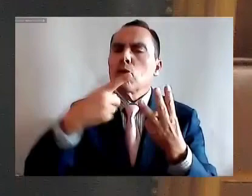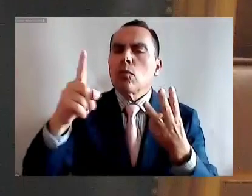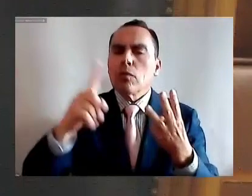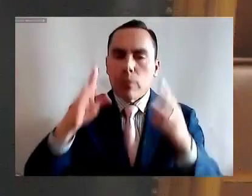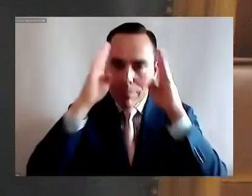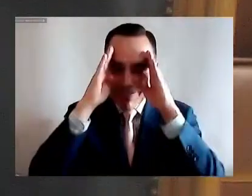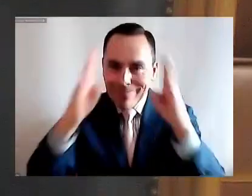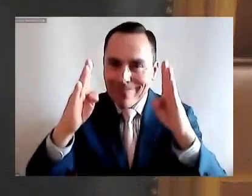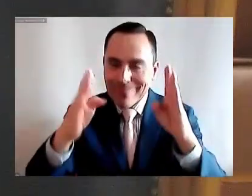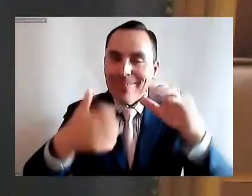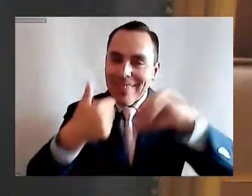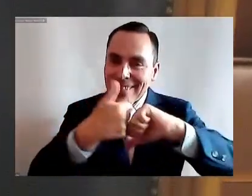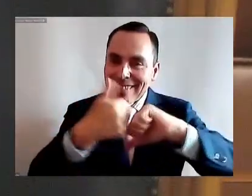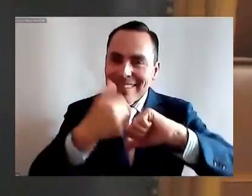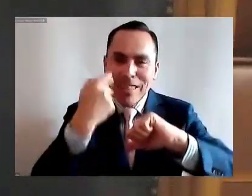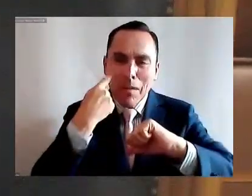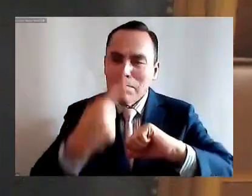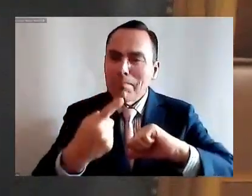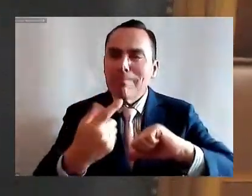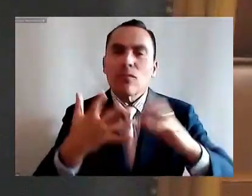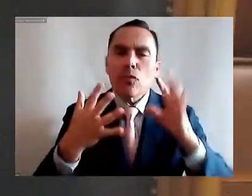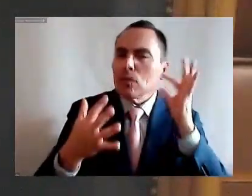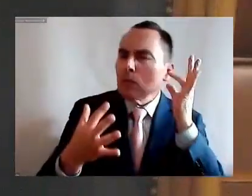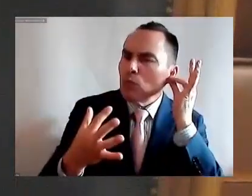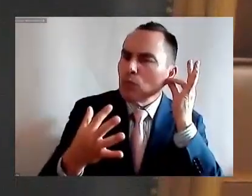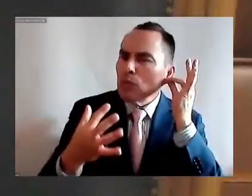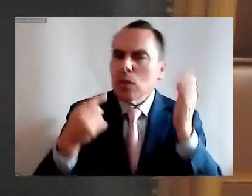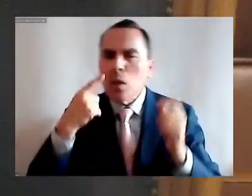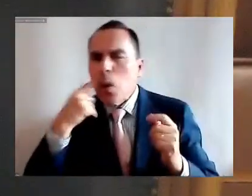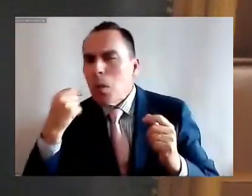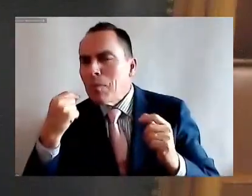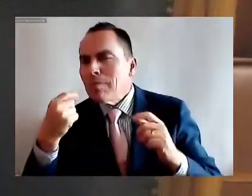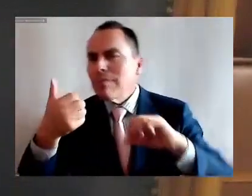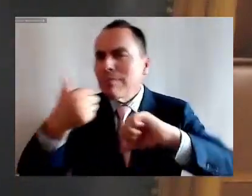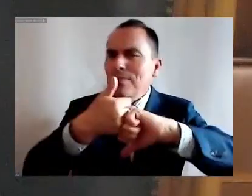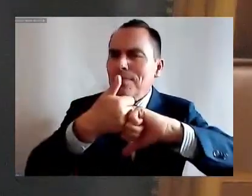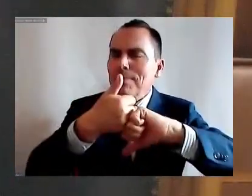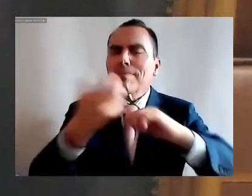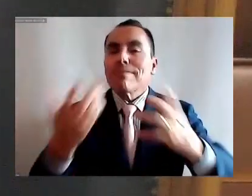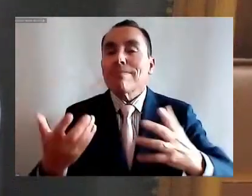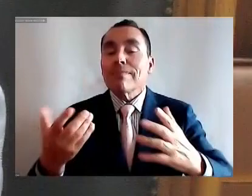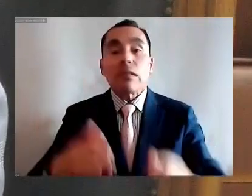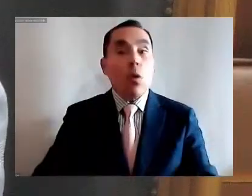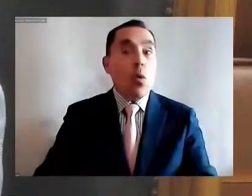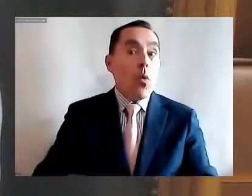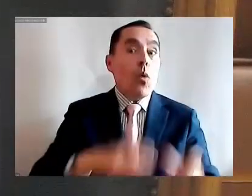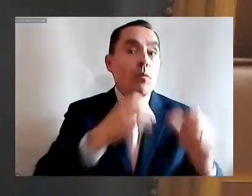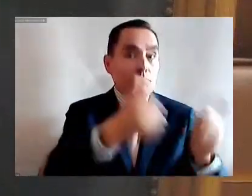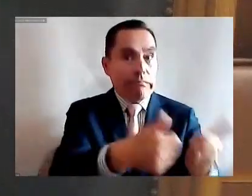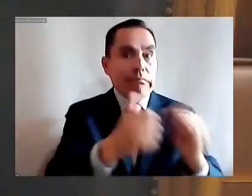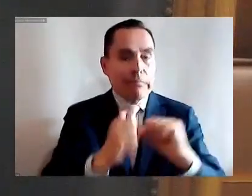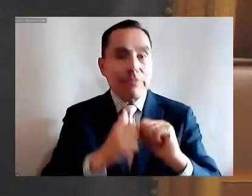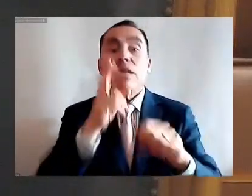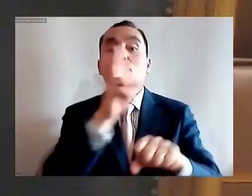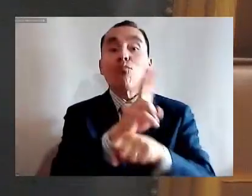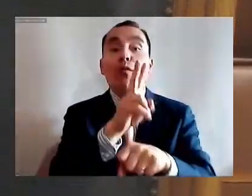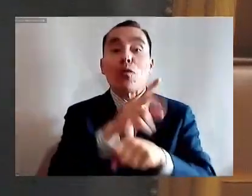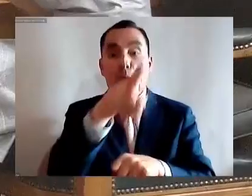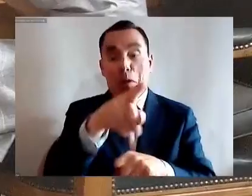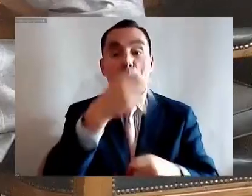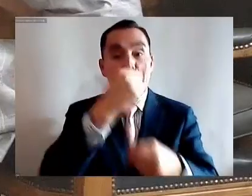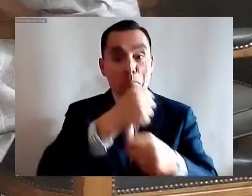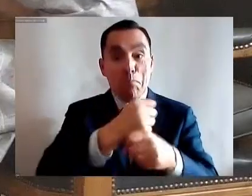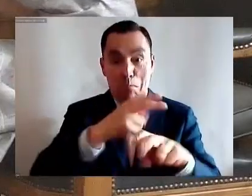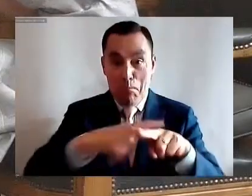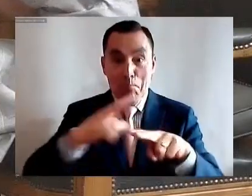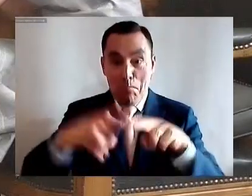Un trabajo inédito y desafiante que nuestras distinguidas profesoras accedieron a hacer y que